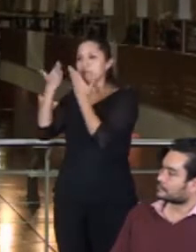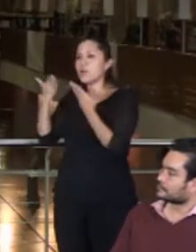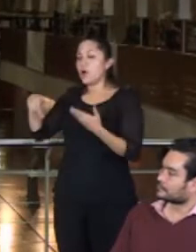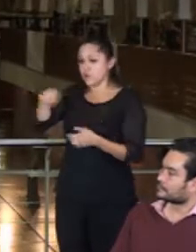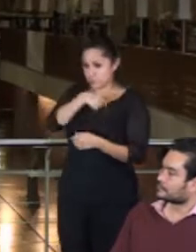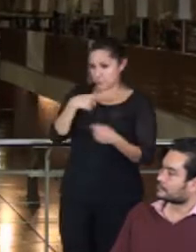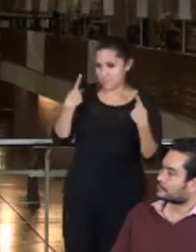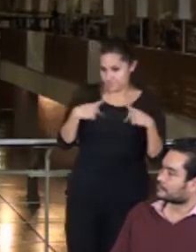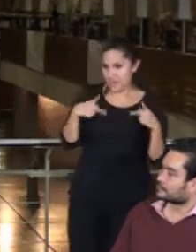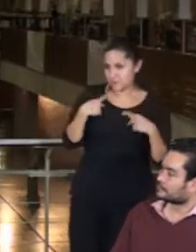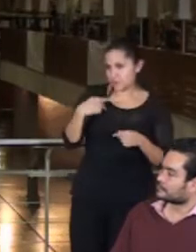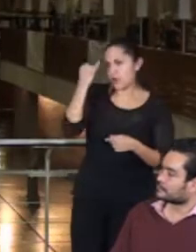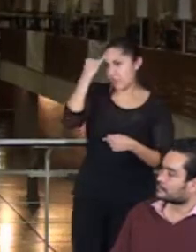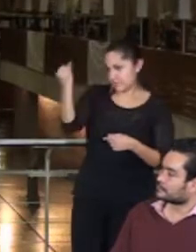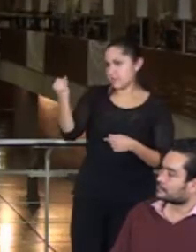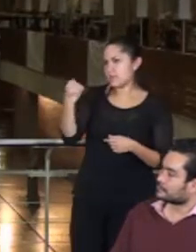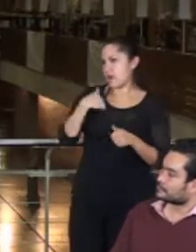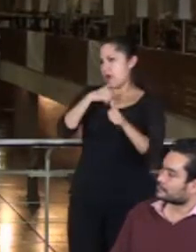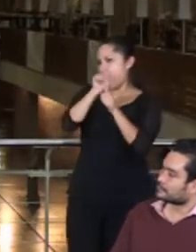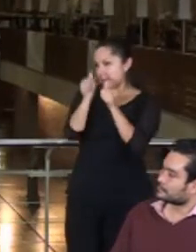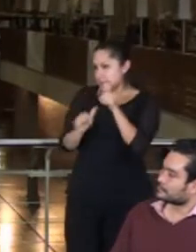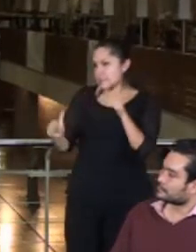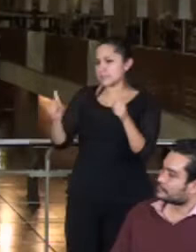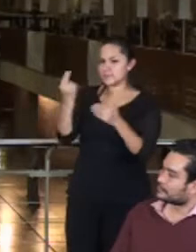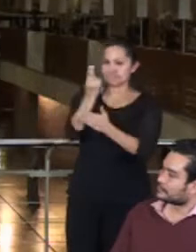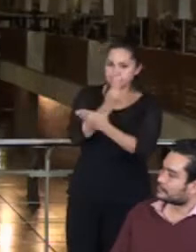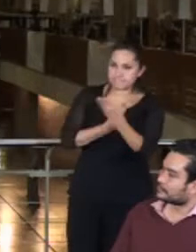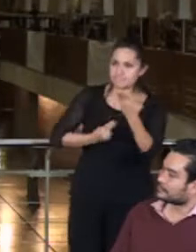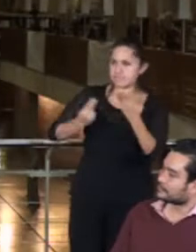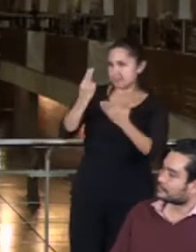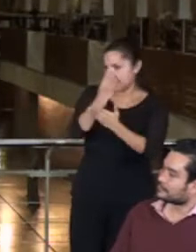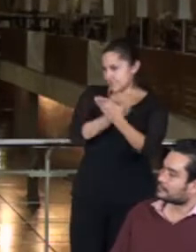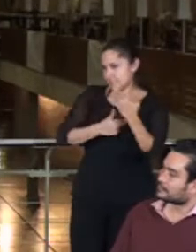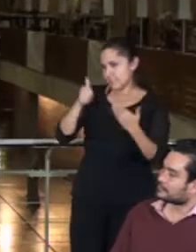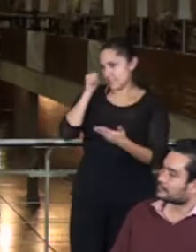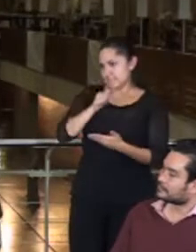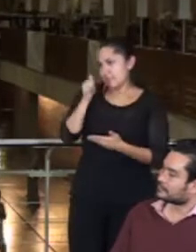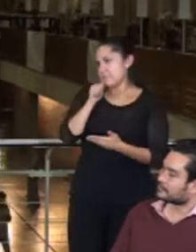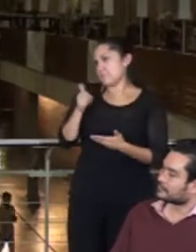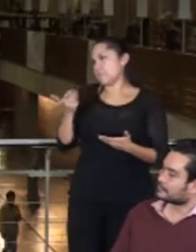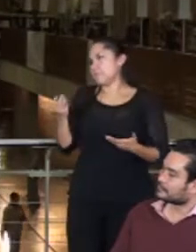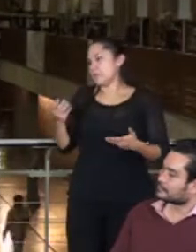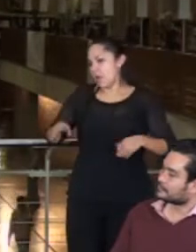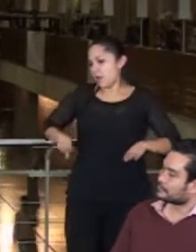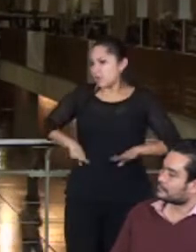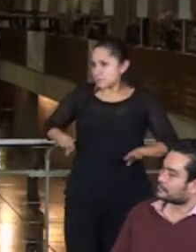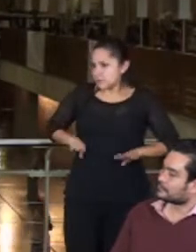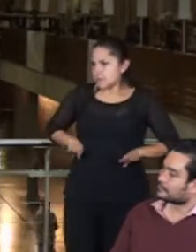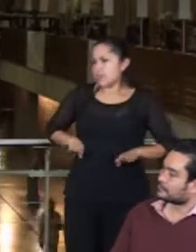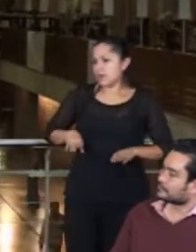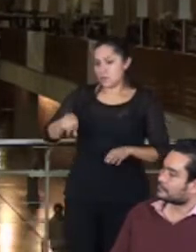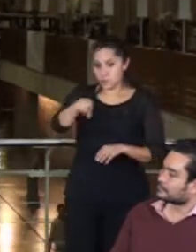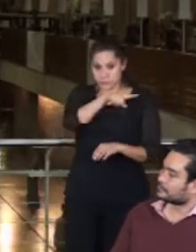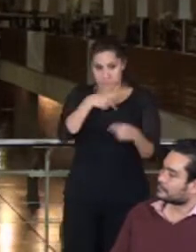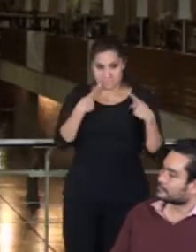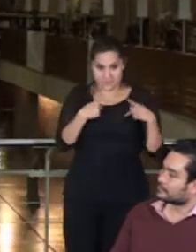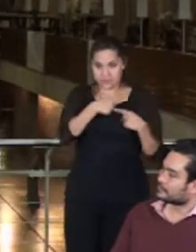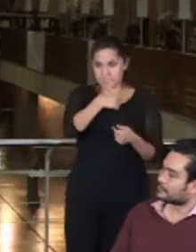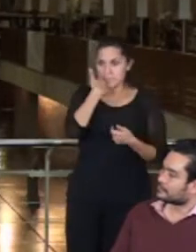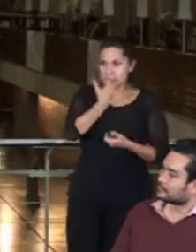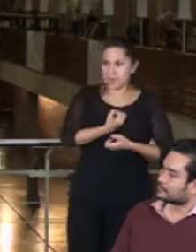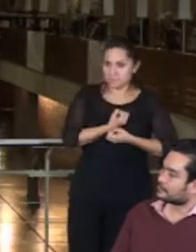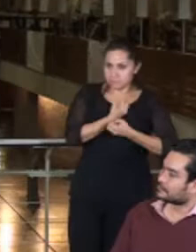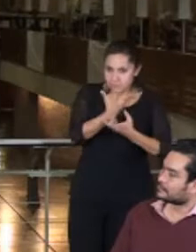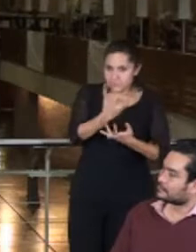pues nuestra línea de trabajo es expresar mucho de lo que ustedes están compartiendo y de lo que tenemos que